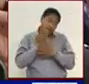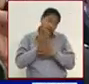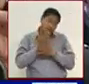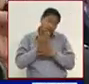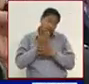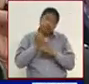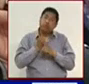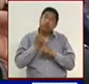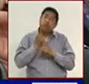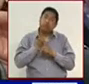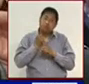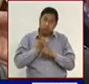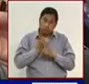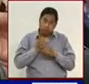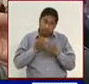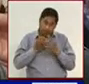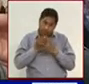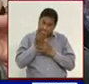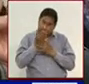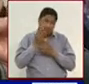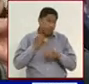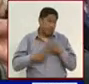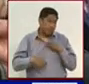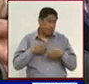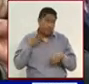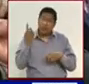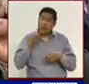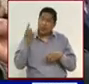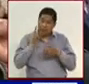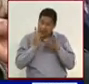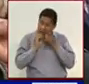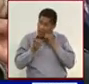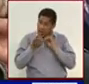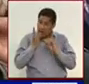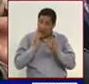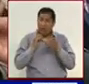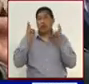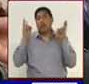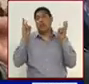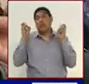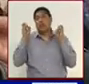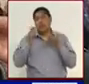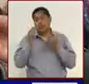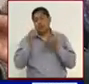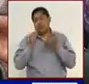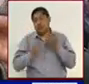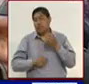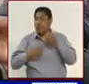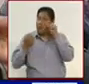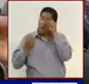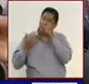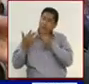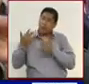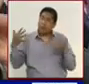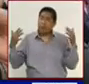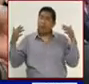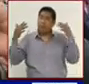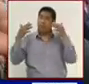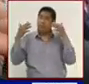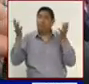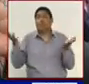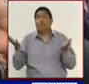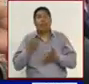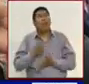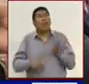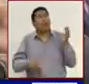más a que la vía para solucionar los conflictos siempre va a ser el diálogo, en el marco de los argumentos expuestos, en el marco también de